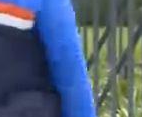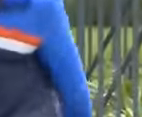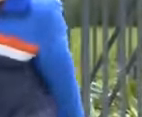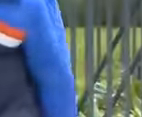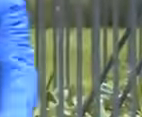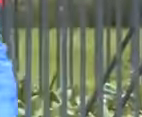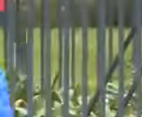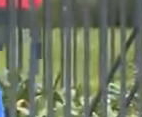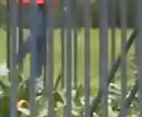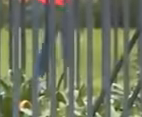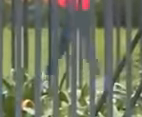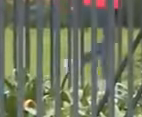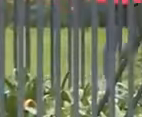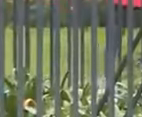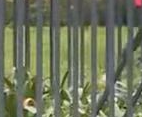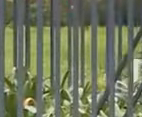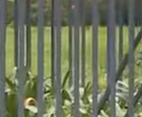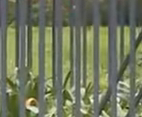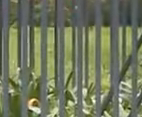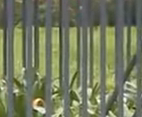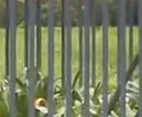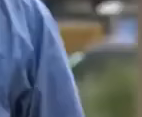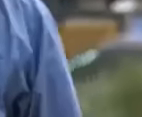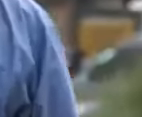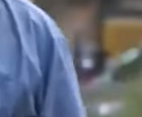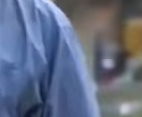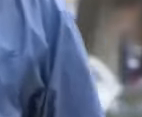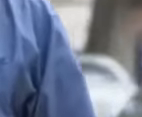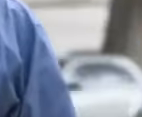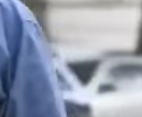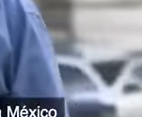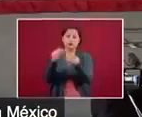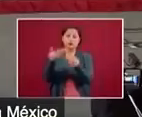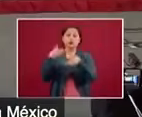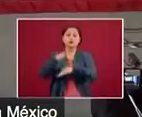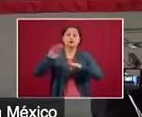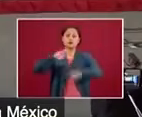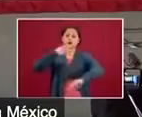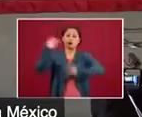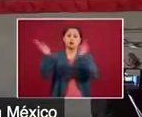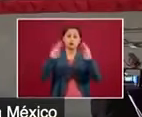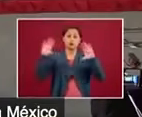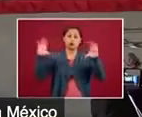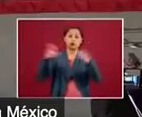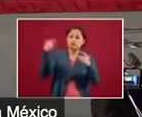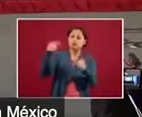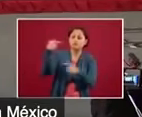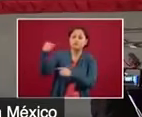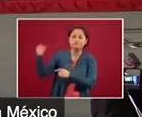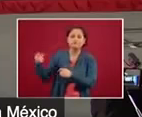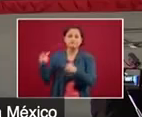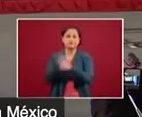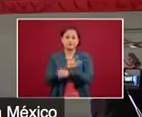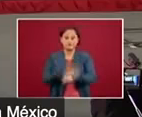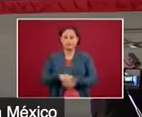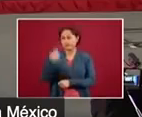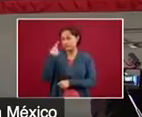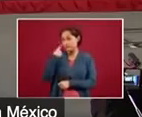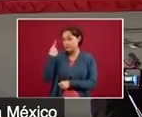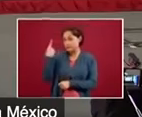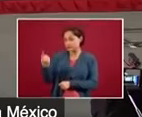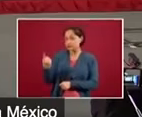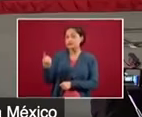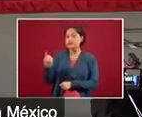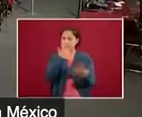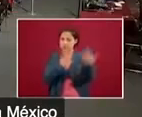Puede llegar a durar entre 40 a 50 días. Este escenario fue declarado el martes 24 de marzo